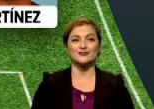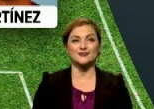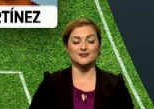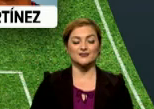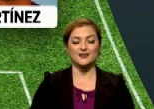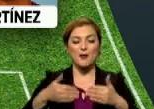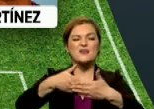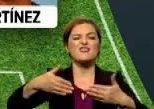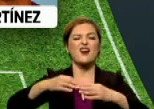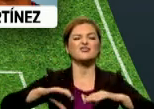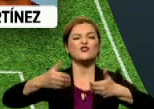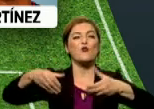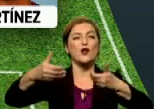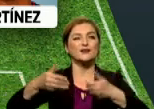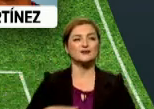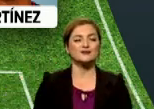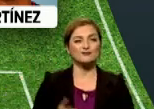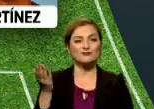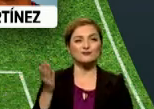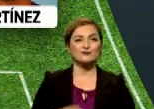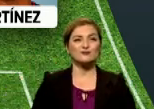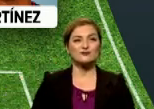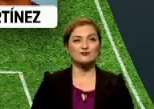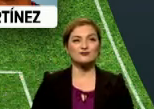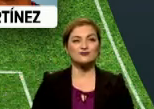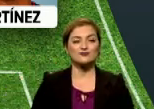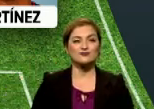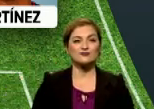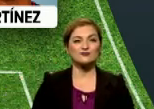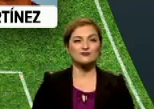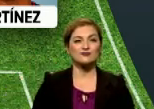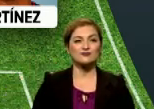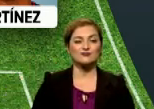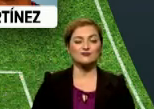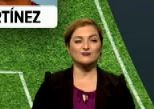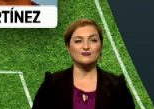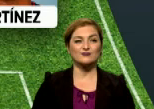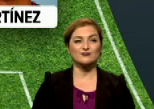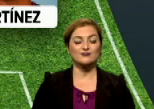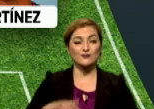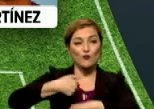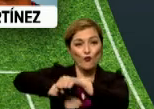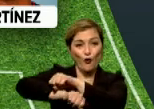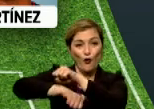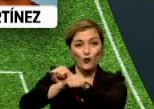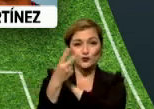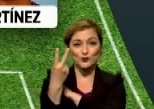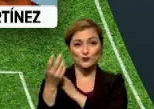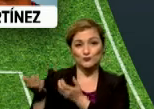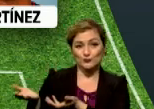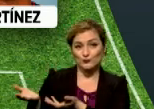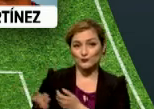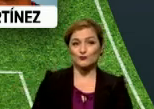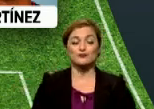de la cancha, Castillo, Molina, Bruno Piñatares y Martínez, Quitu Díaz y Alves.